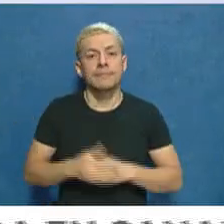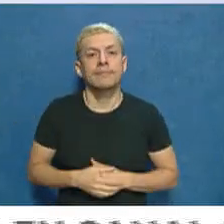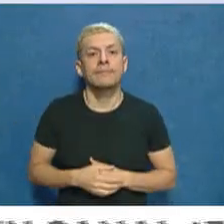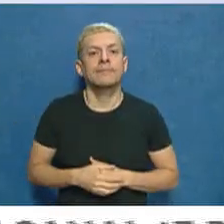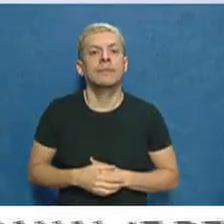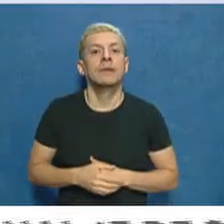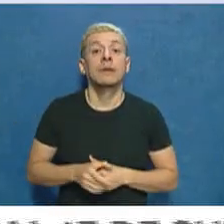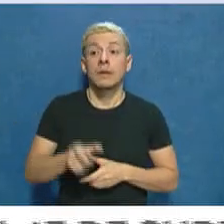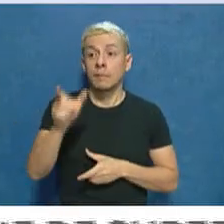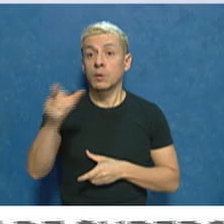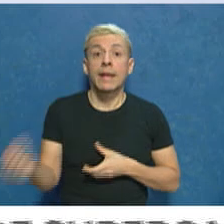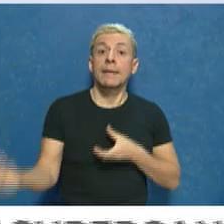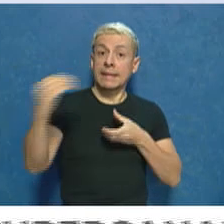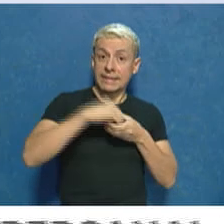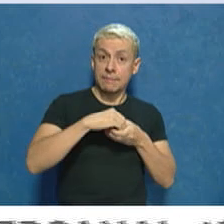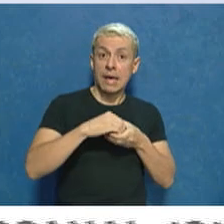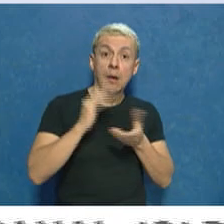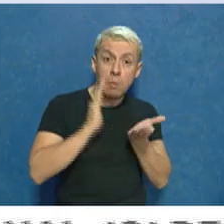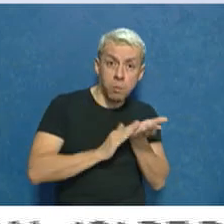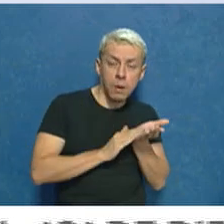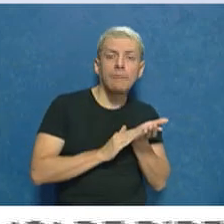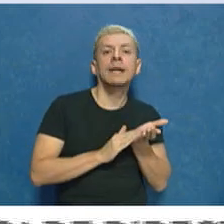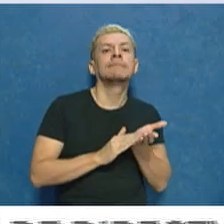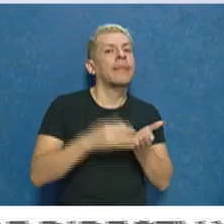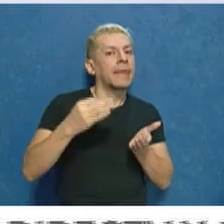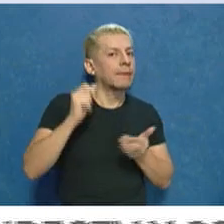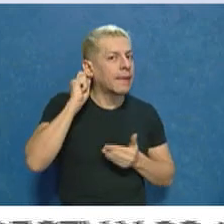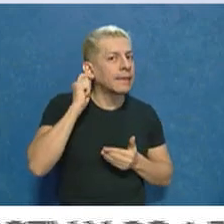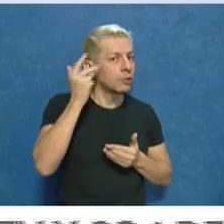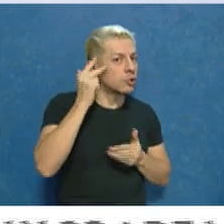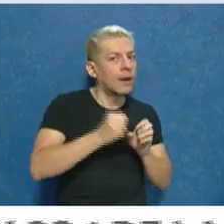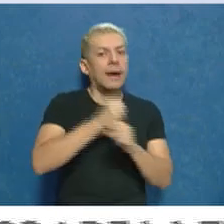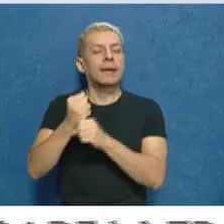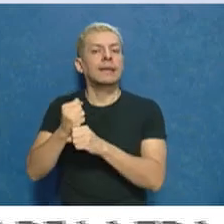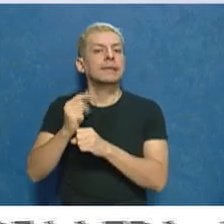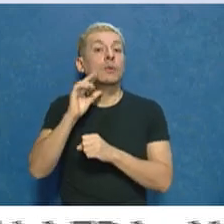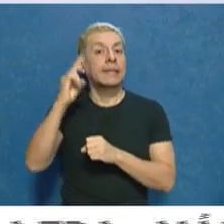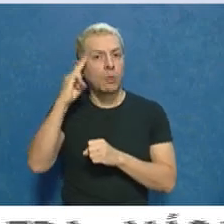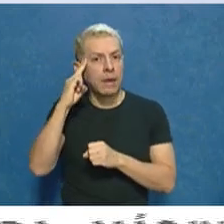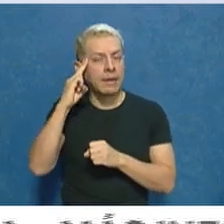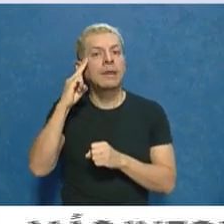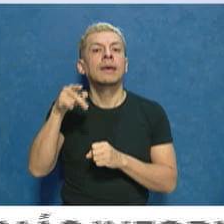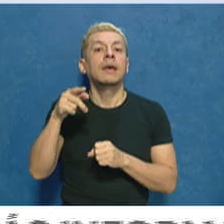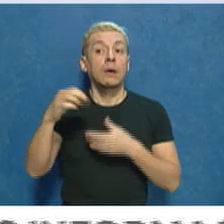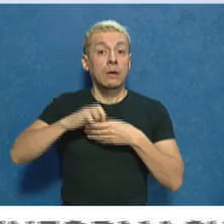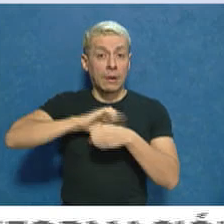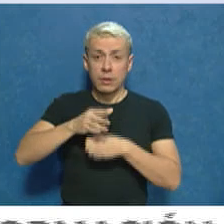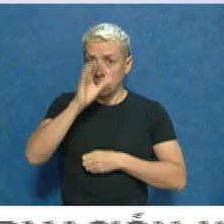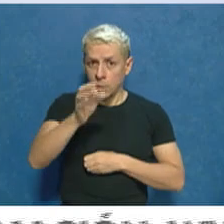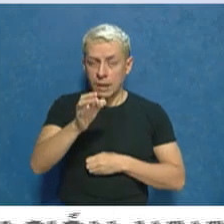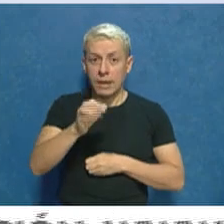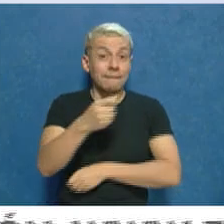requisitos para participar de este estudio es tener entre 18 a 59 años, no haber tenido COVID y no